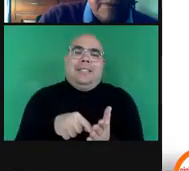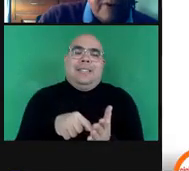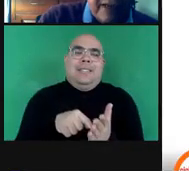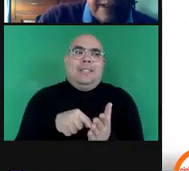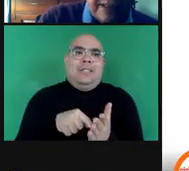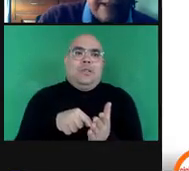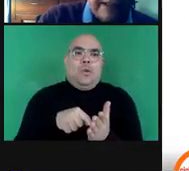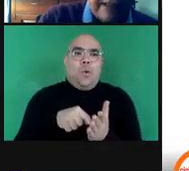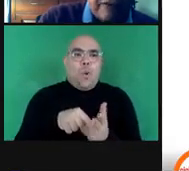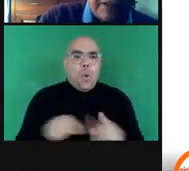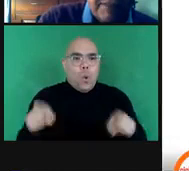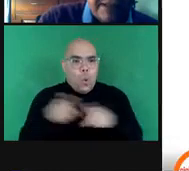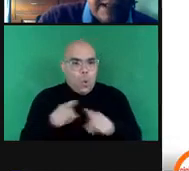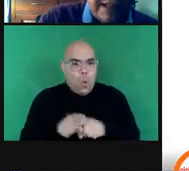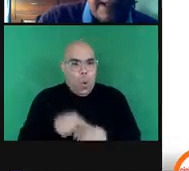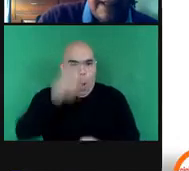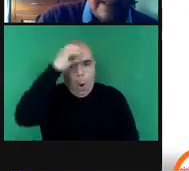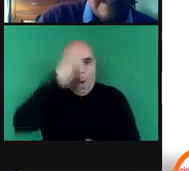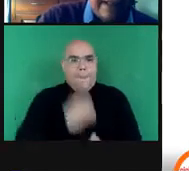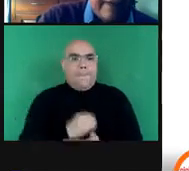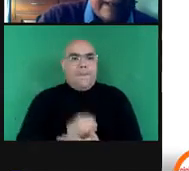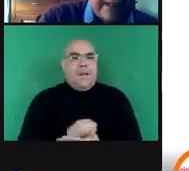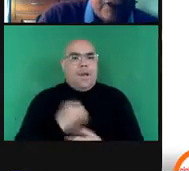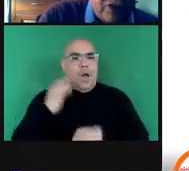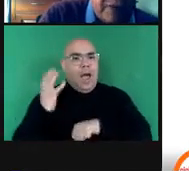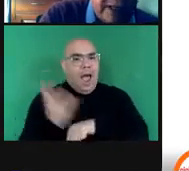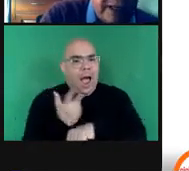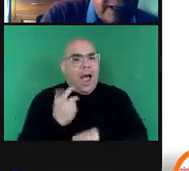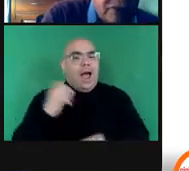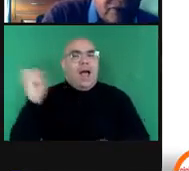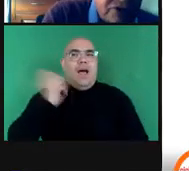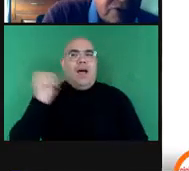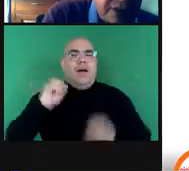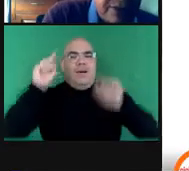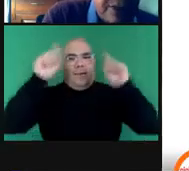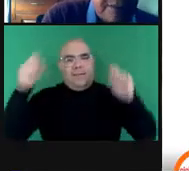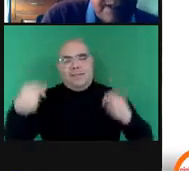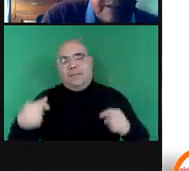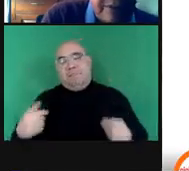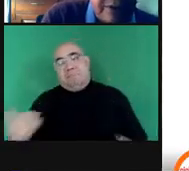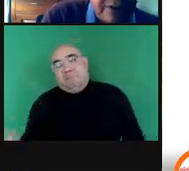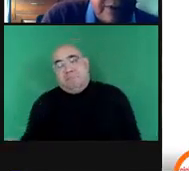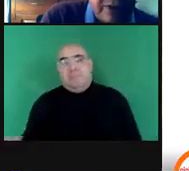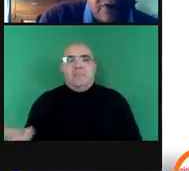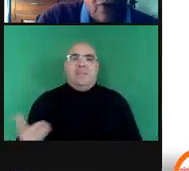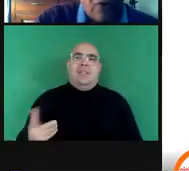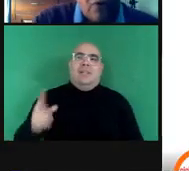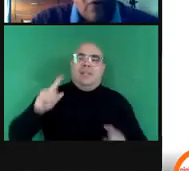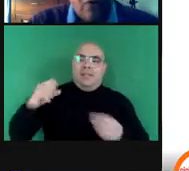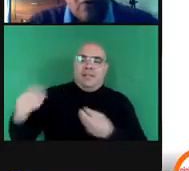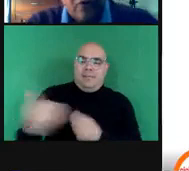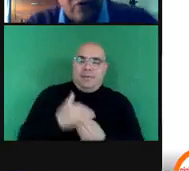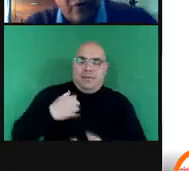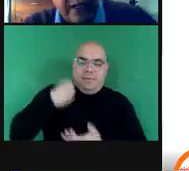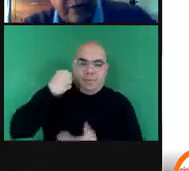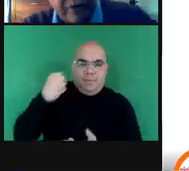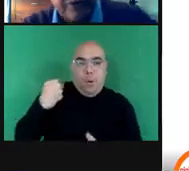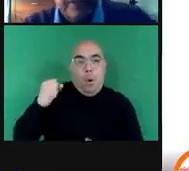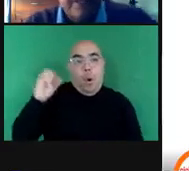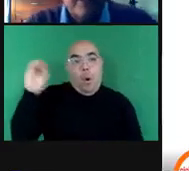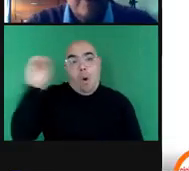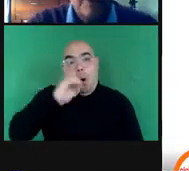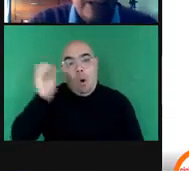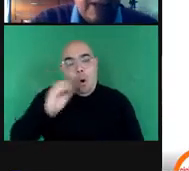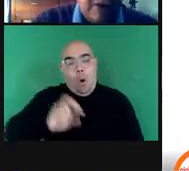esa opinión artística o ese mensaje? ¿Si va a ser sobre los objetos del patrimonio o en